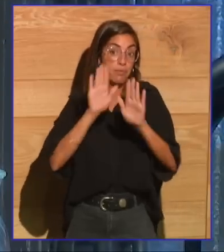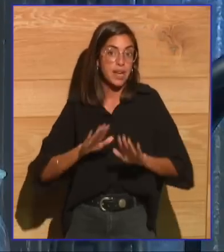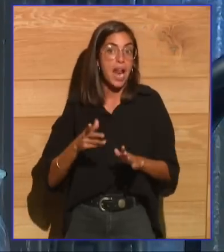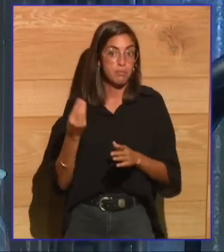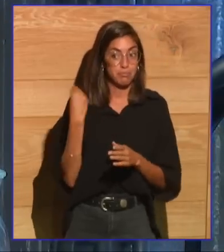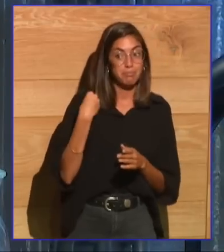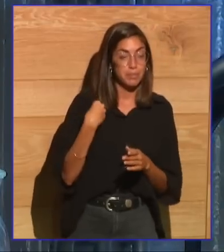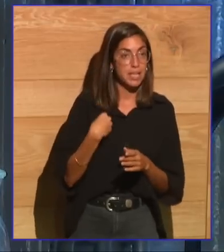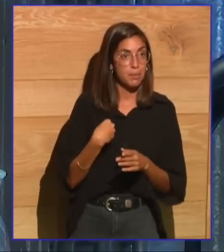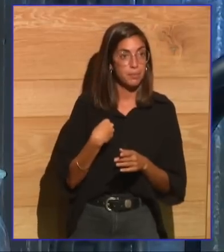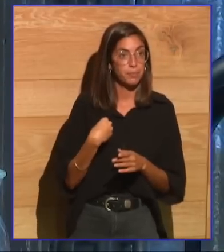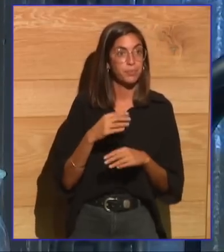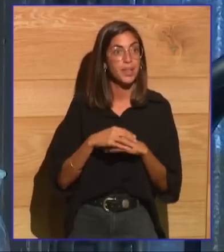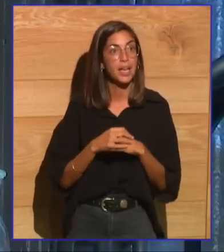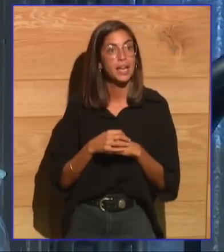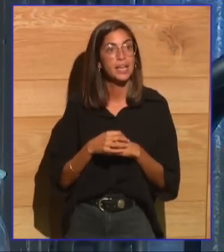él